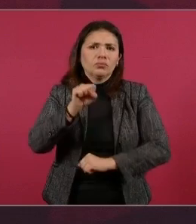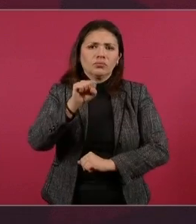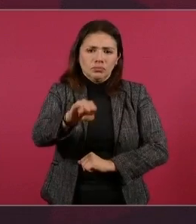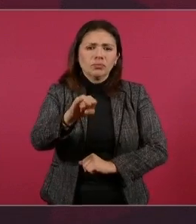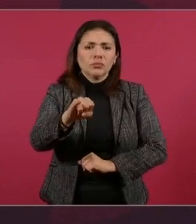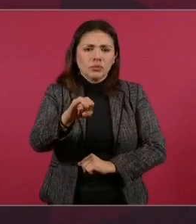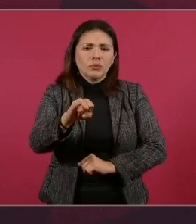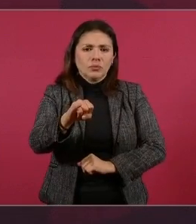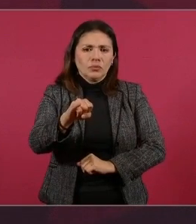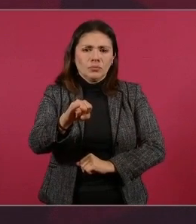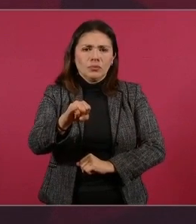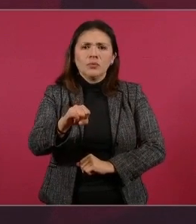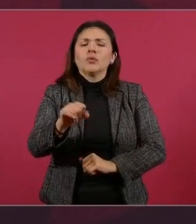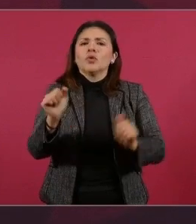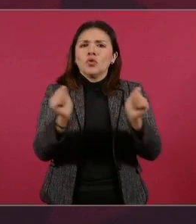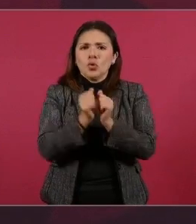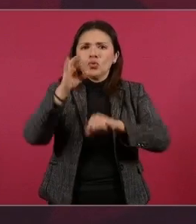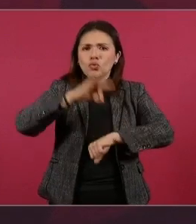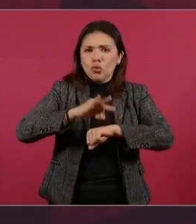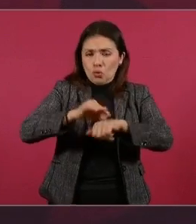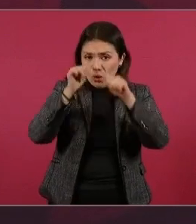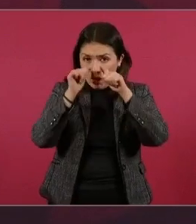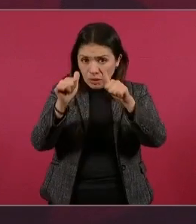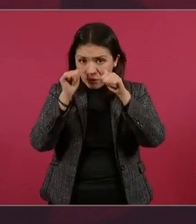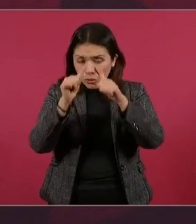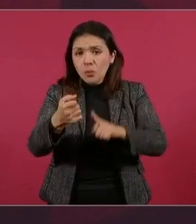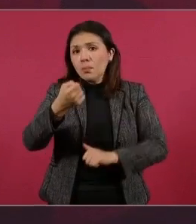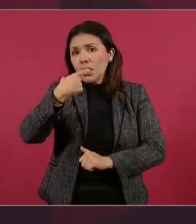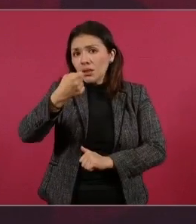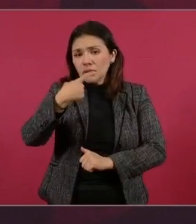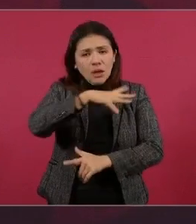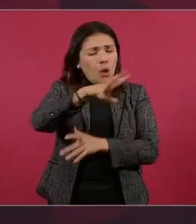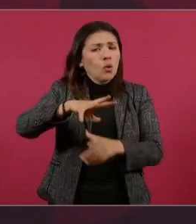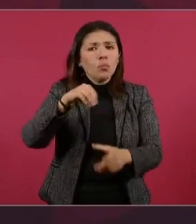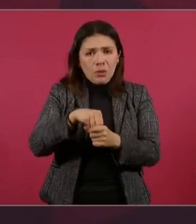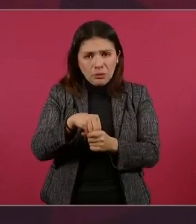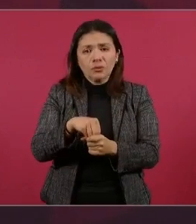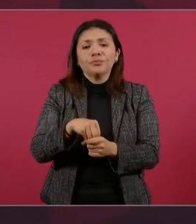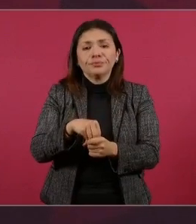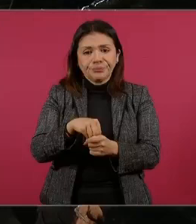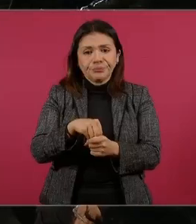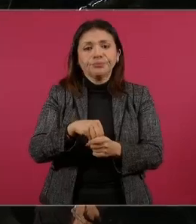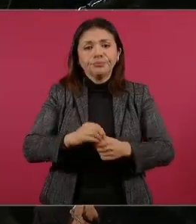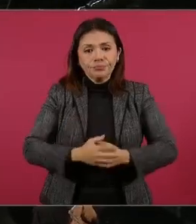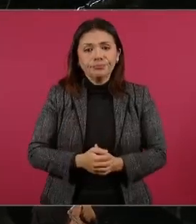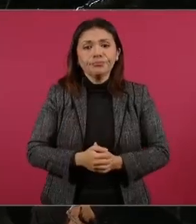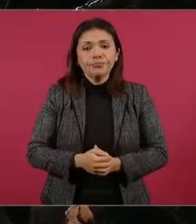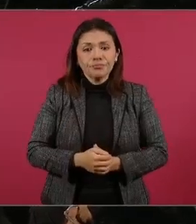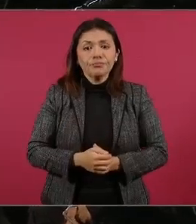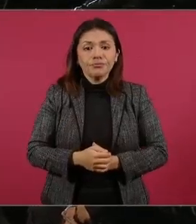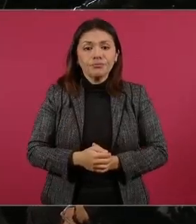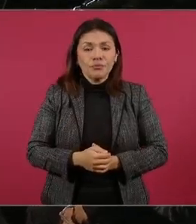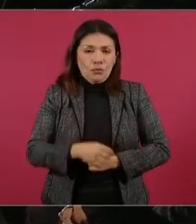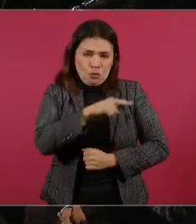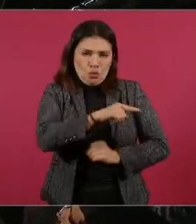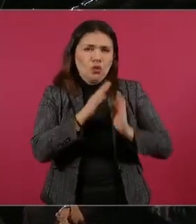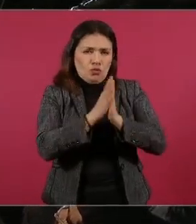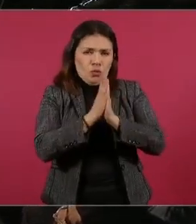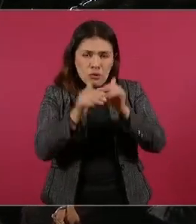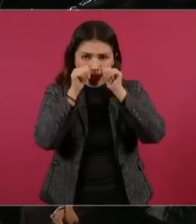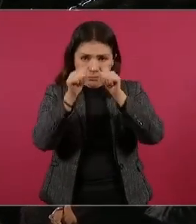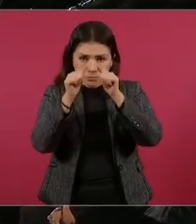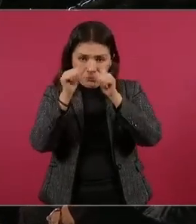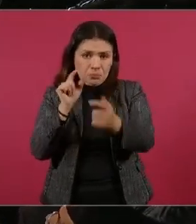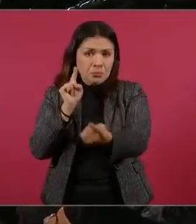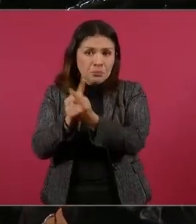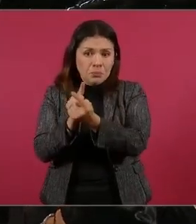Eh así como su atención médica los medicamentos todo pero ahora tú lo atiendes